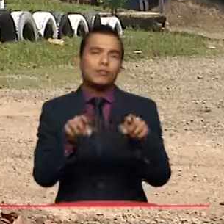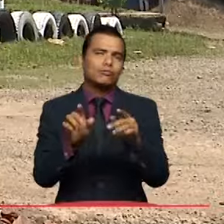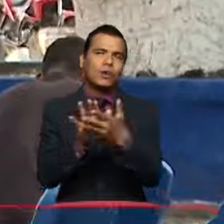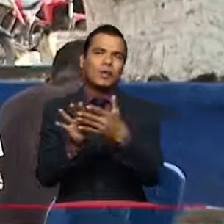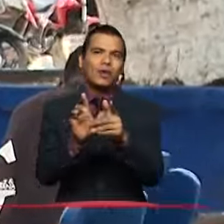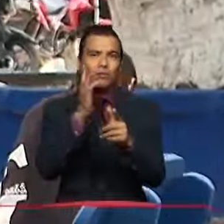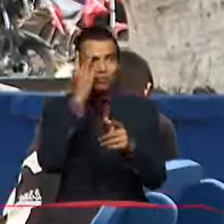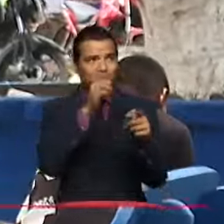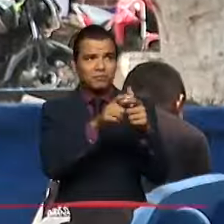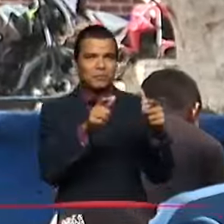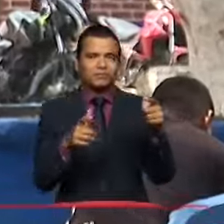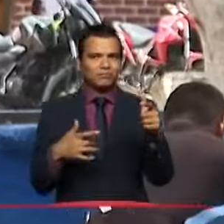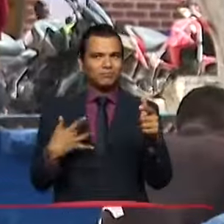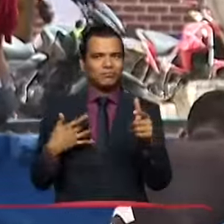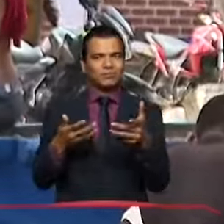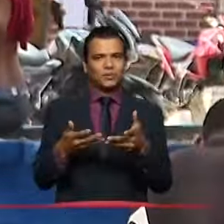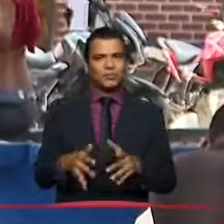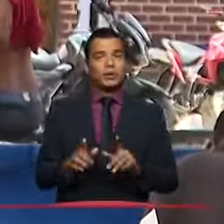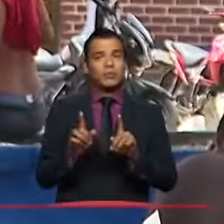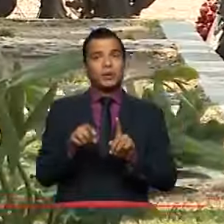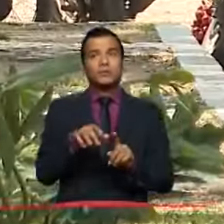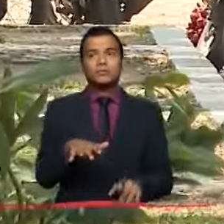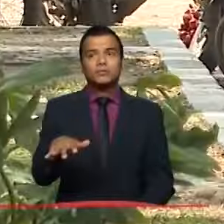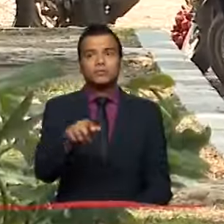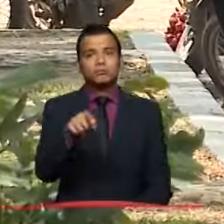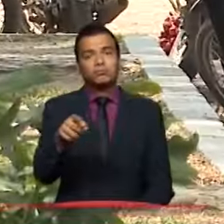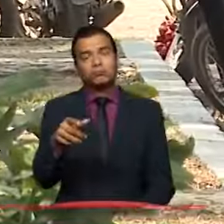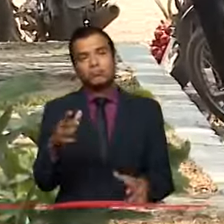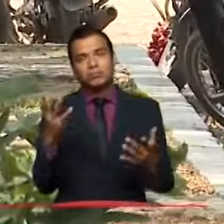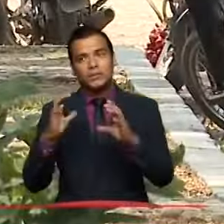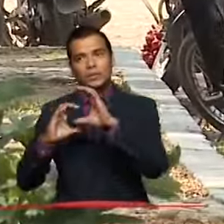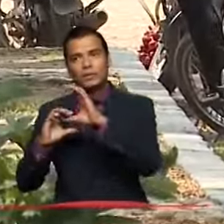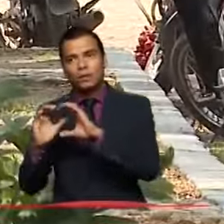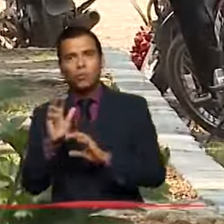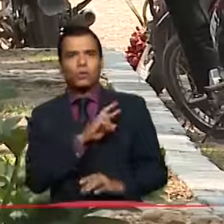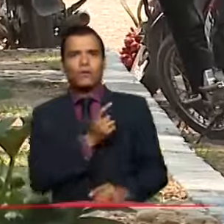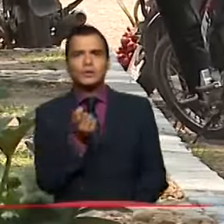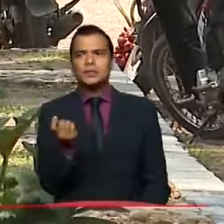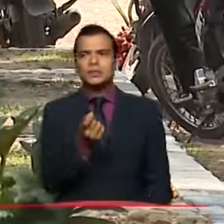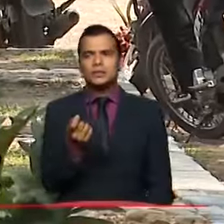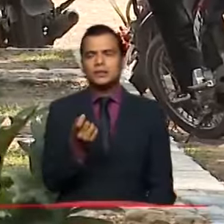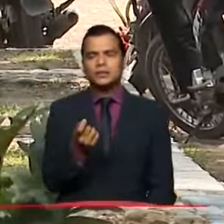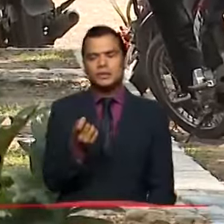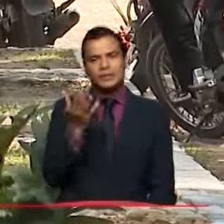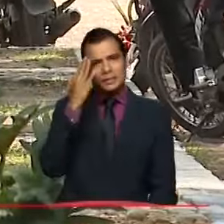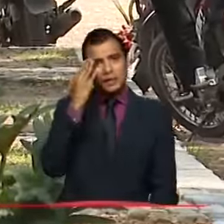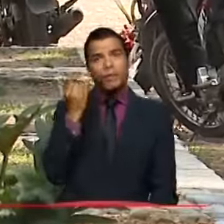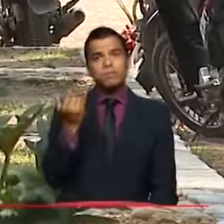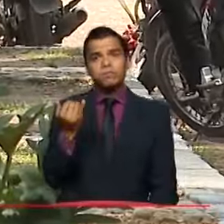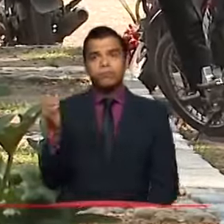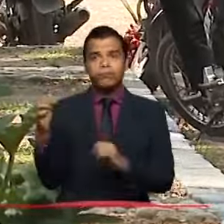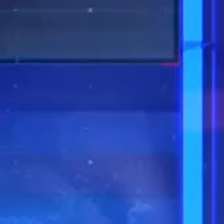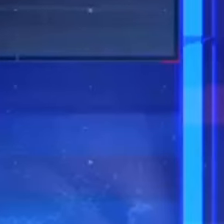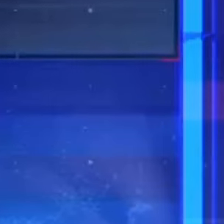y Cauca supone un potencial para dos departamentos visiblemente golpeados por los grupos armados.